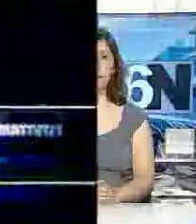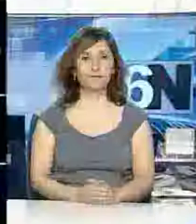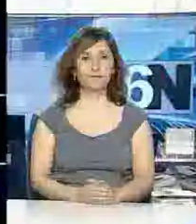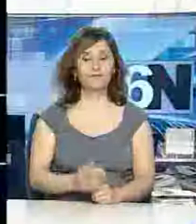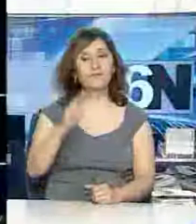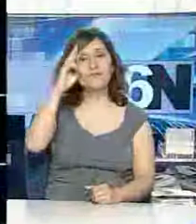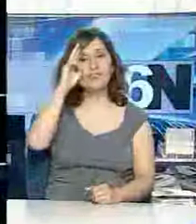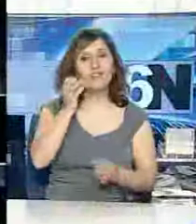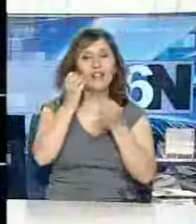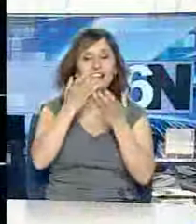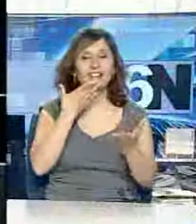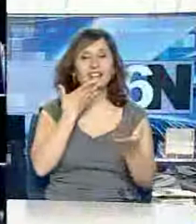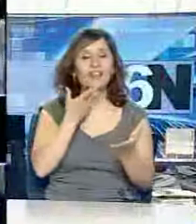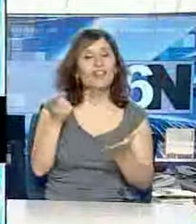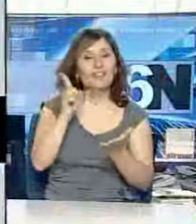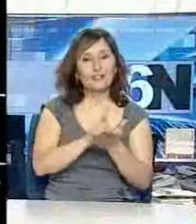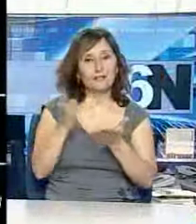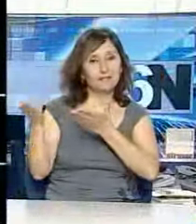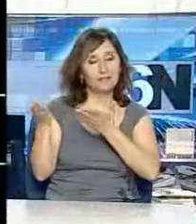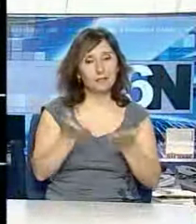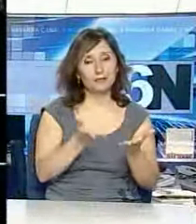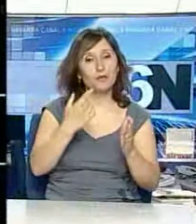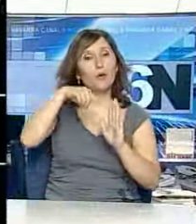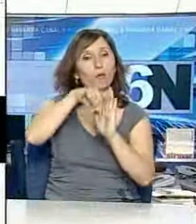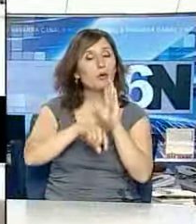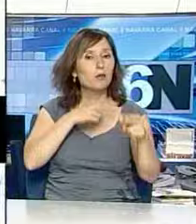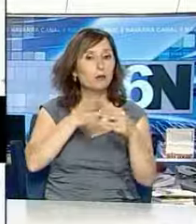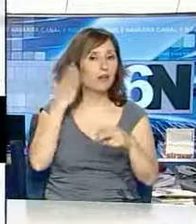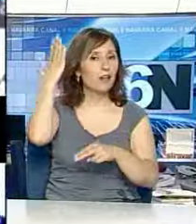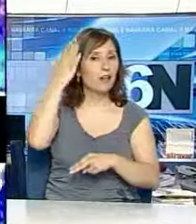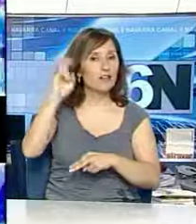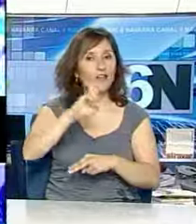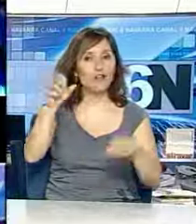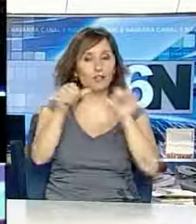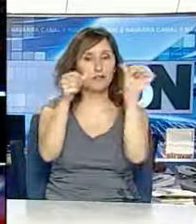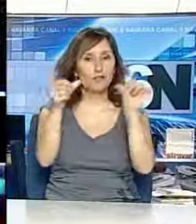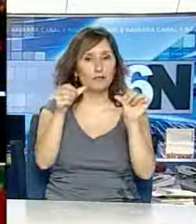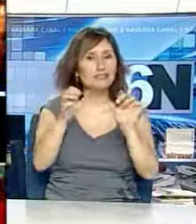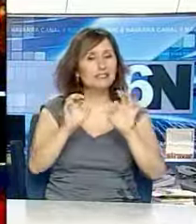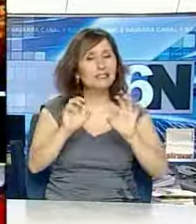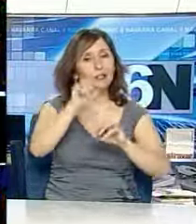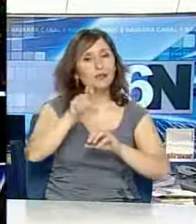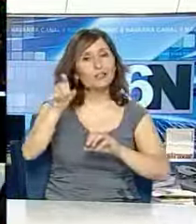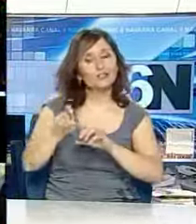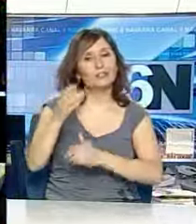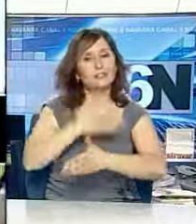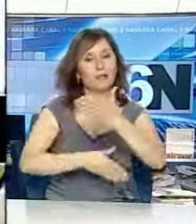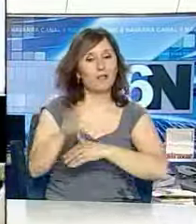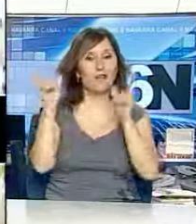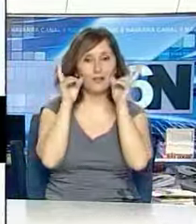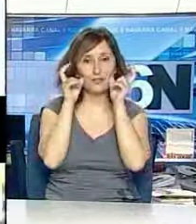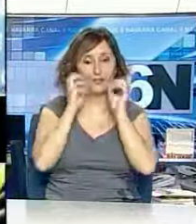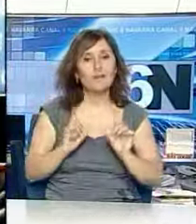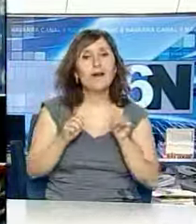Hola, ¿qué tal? Bienvenidos una semana más al programa Navarra de otra forma, un espacio dirigido a personas con discapacidad auditiva.